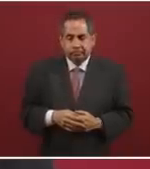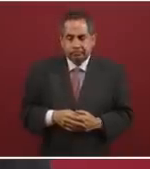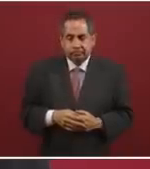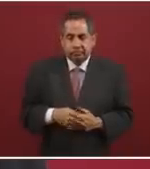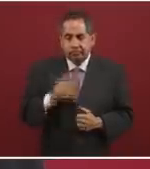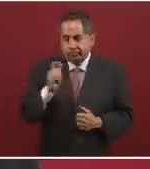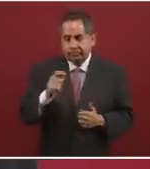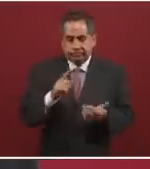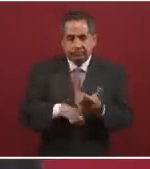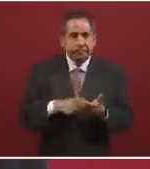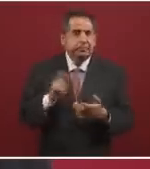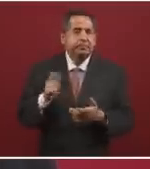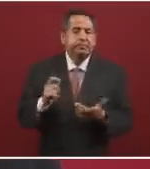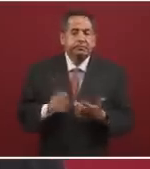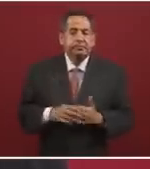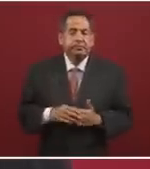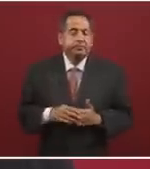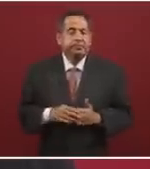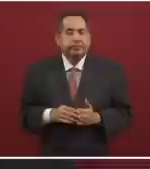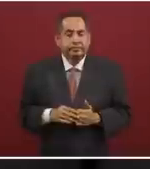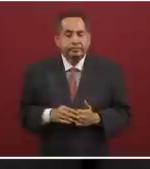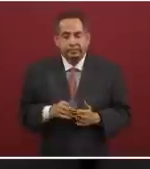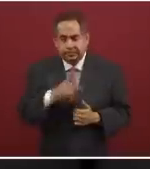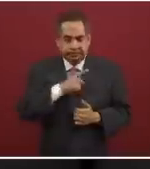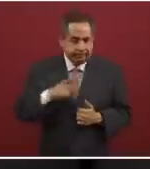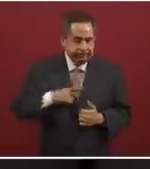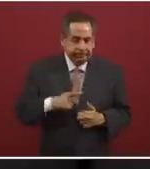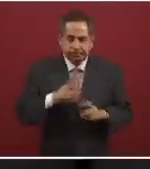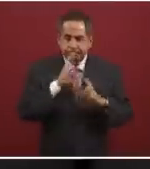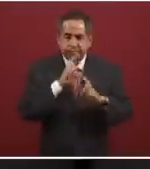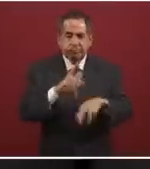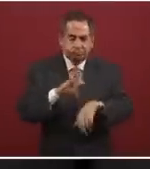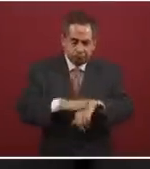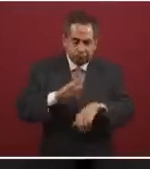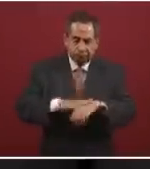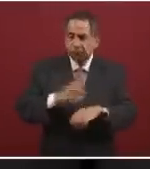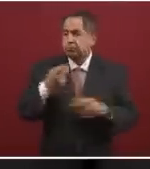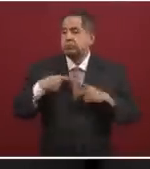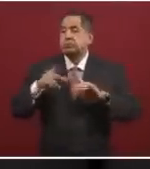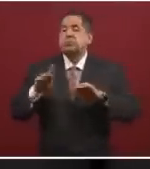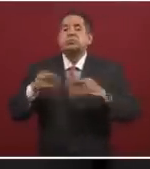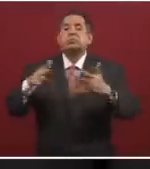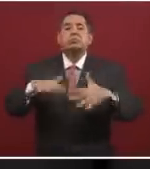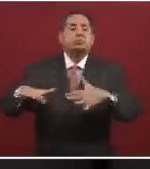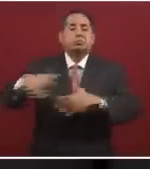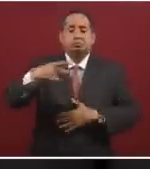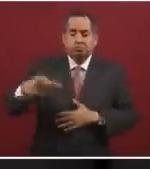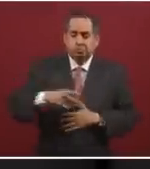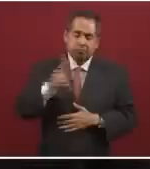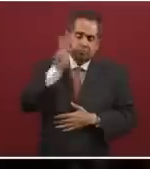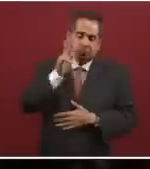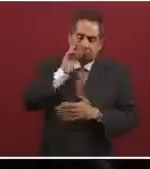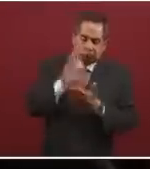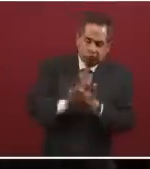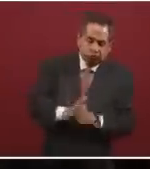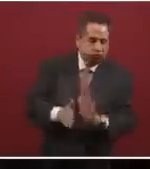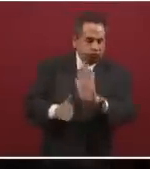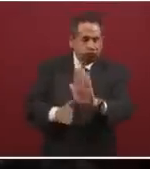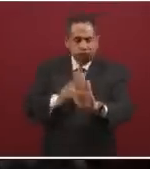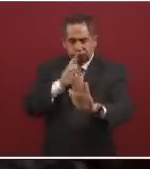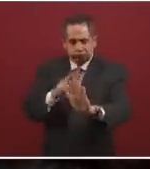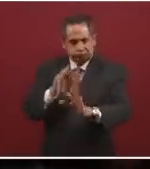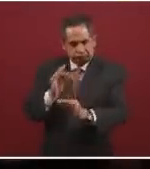Tenemos todos que rendir cuentas a los ciudadanos y